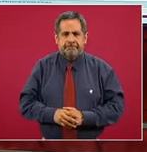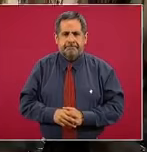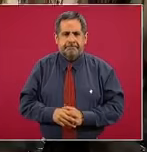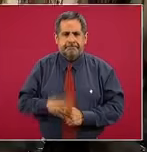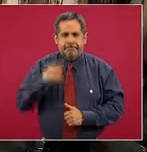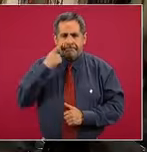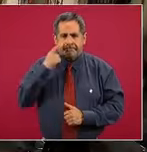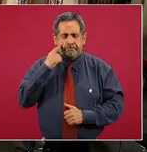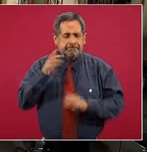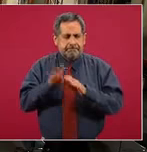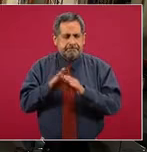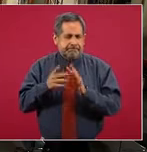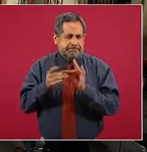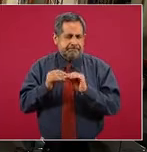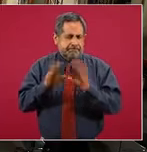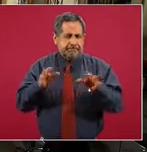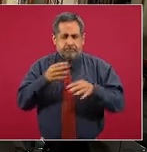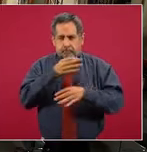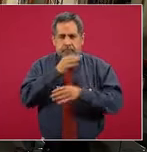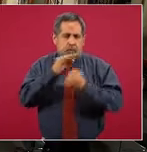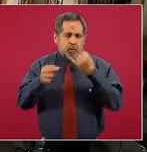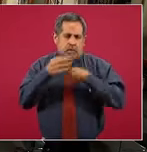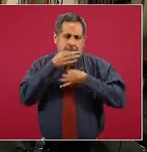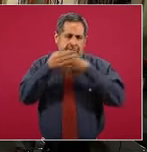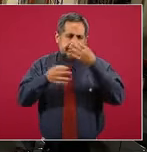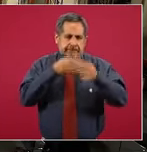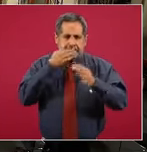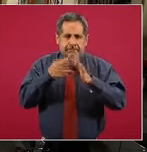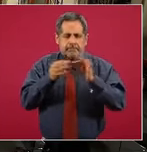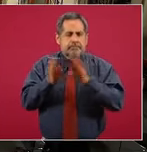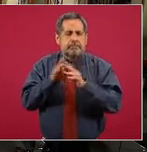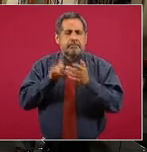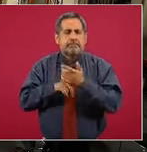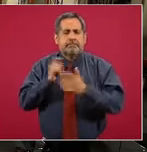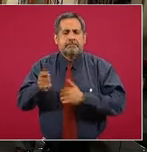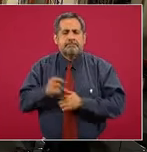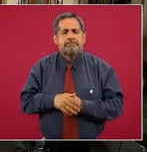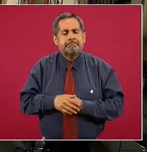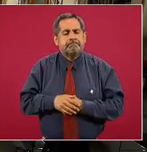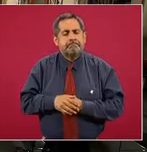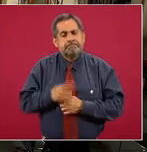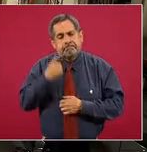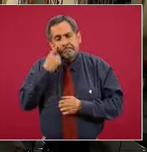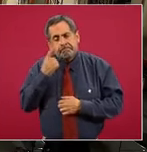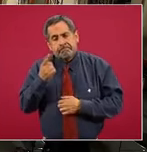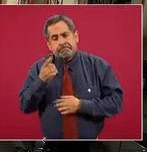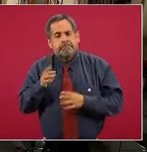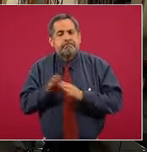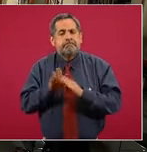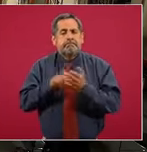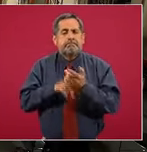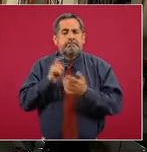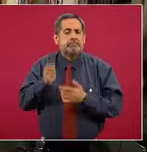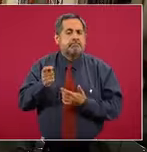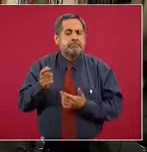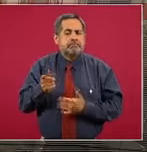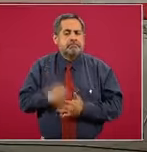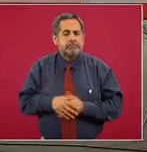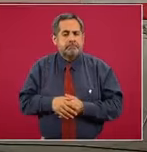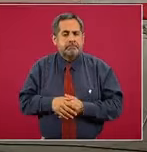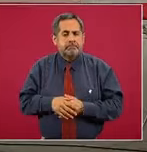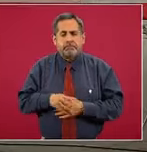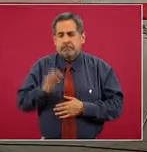Y solamente para allá, como mensaje final, lo hemos categorizado y hemos calificado aquellos en que